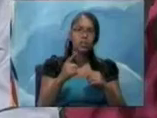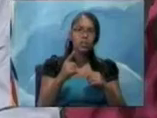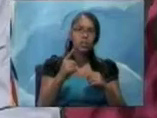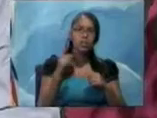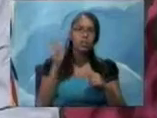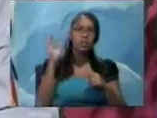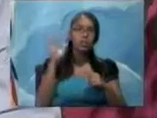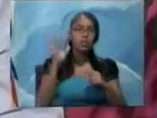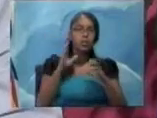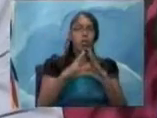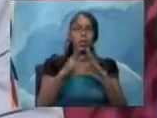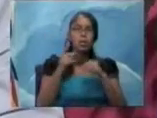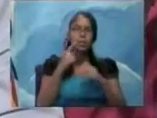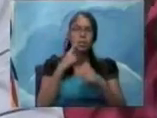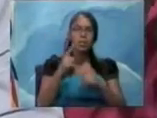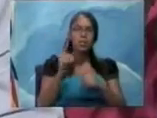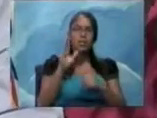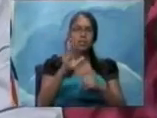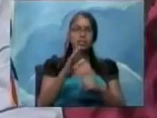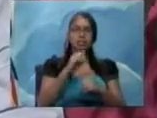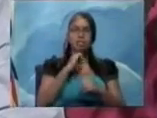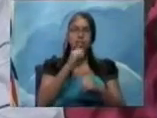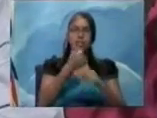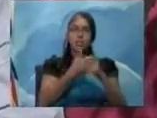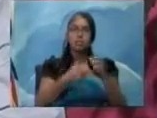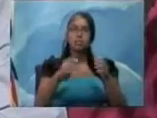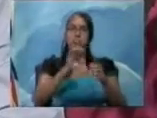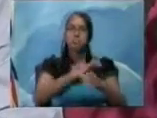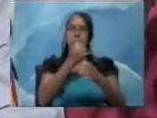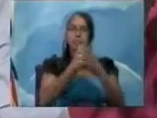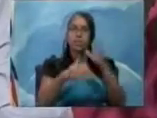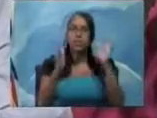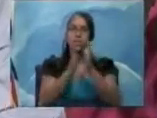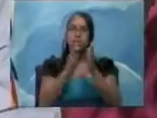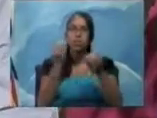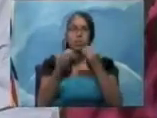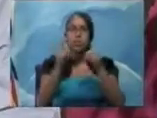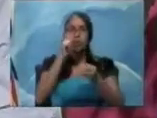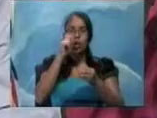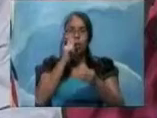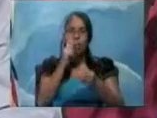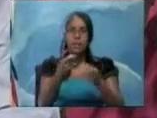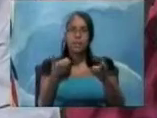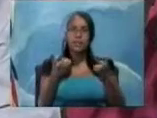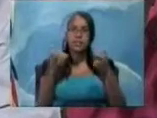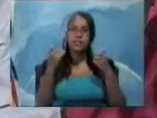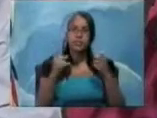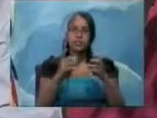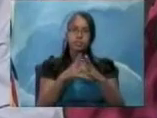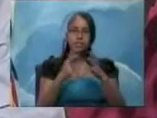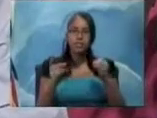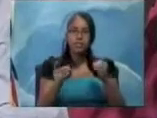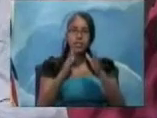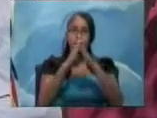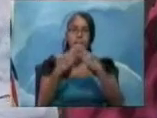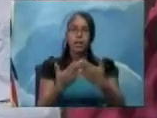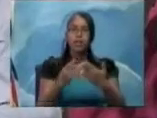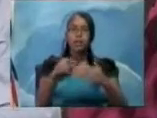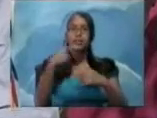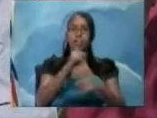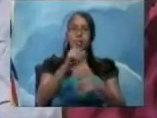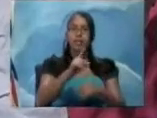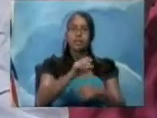qué de la manifestación de ese espíritu como Pedro recibiendo esa palabra según la